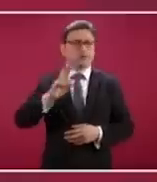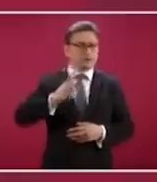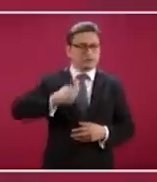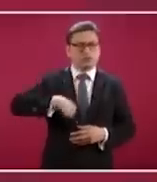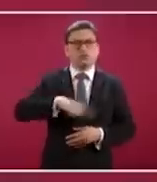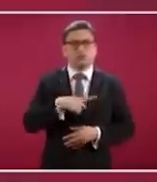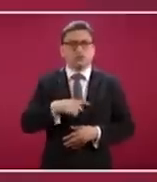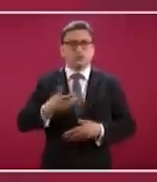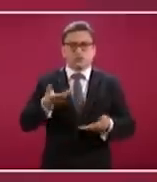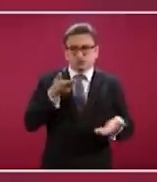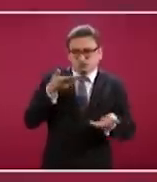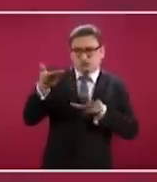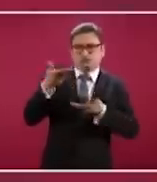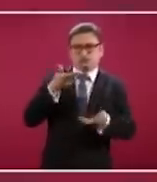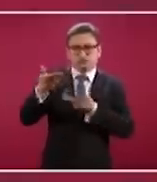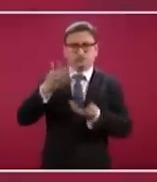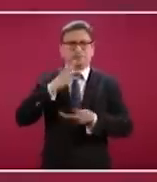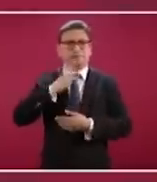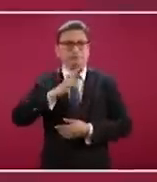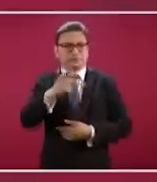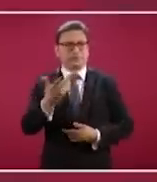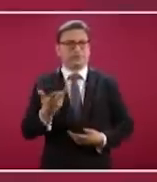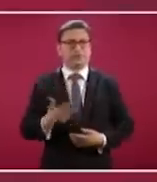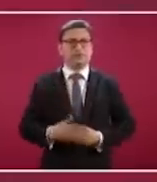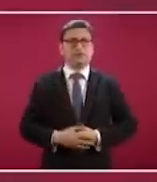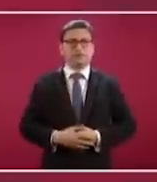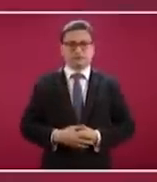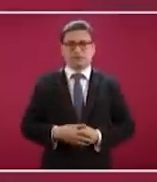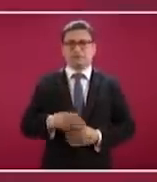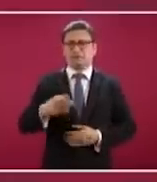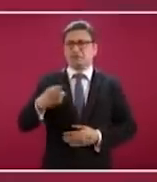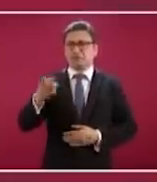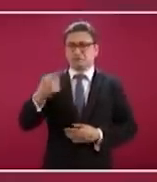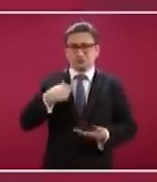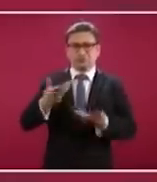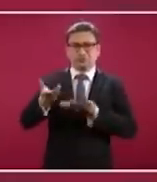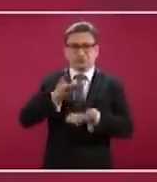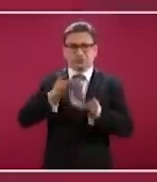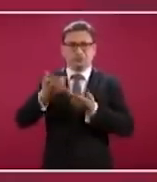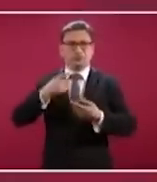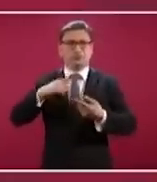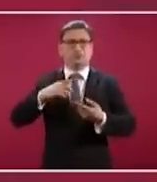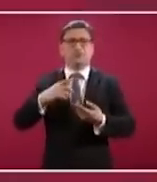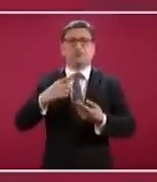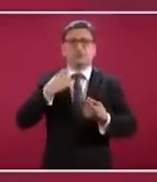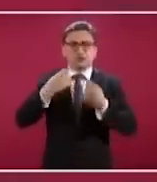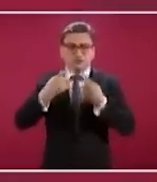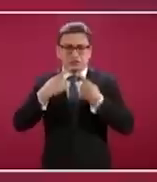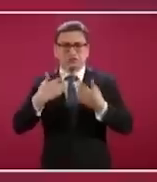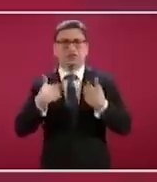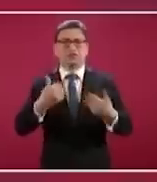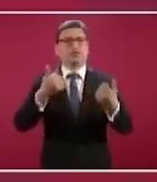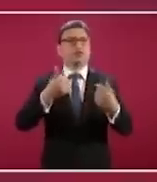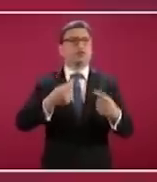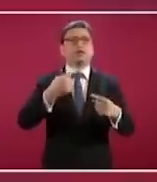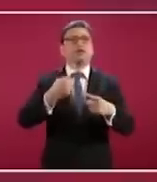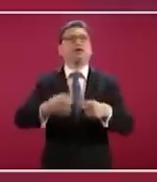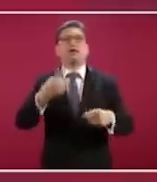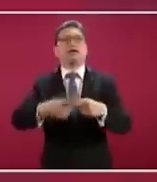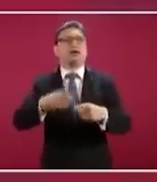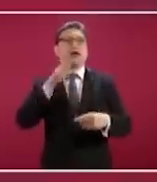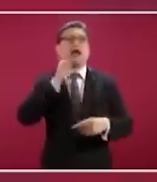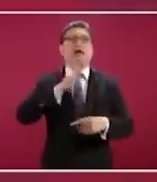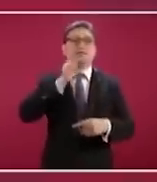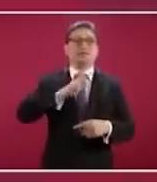busquemos la cooperación, el entendimiento. A ver, que levanten la mano. Lo hice en